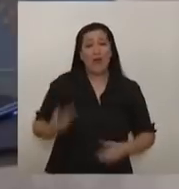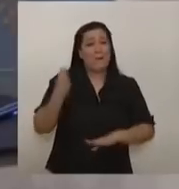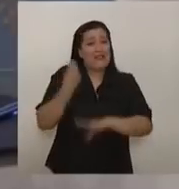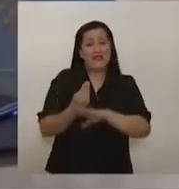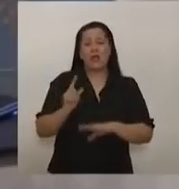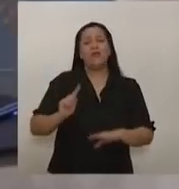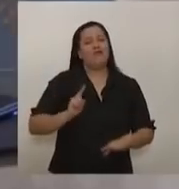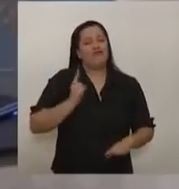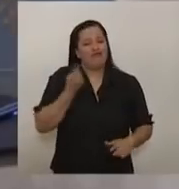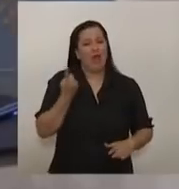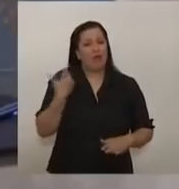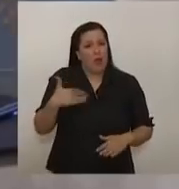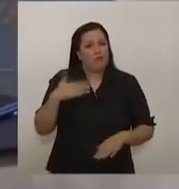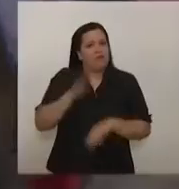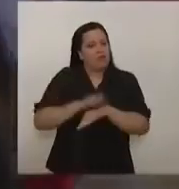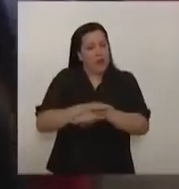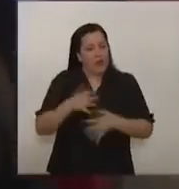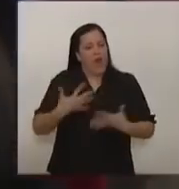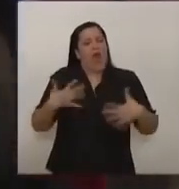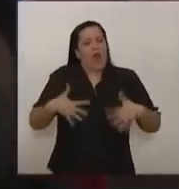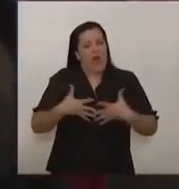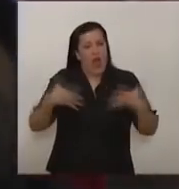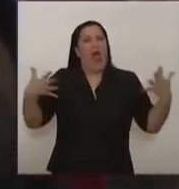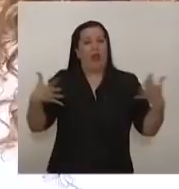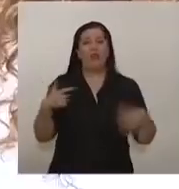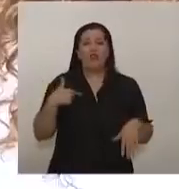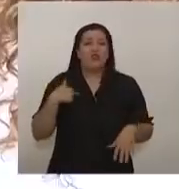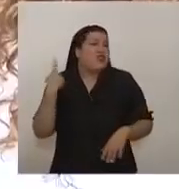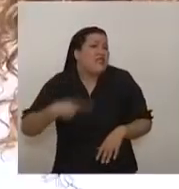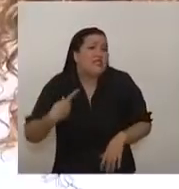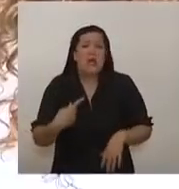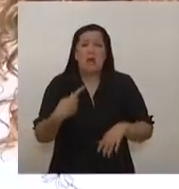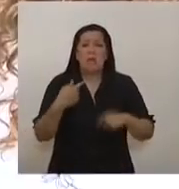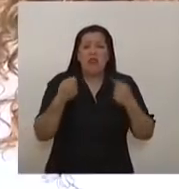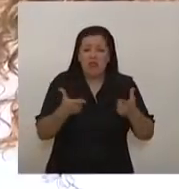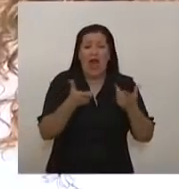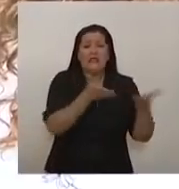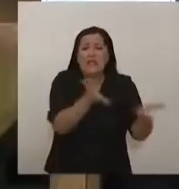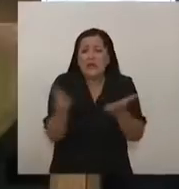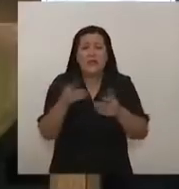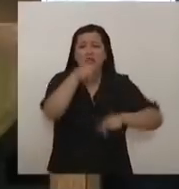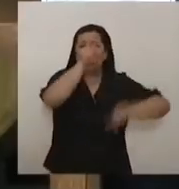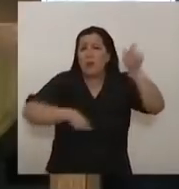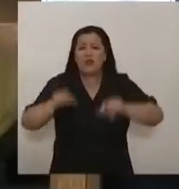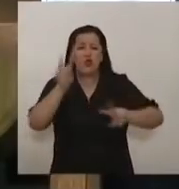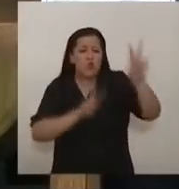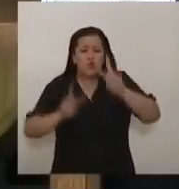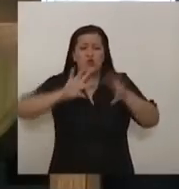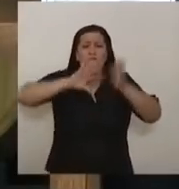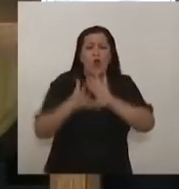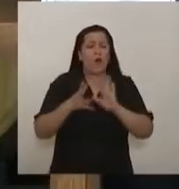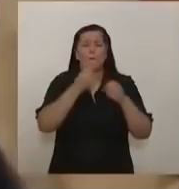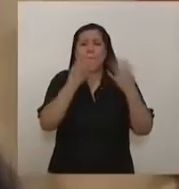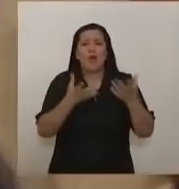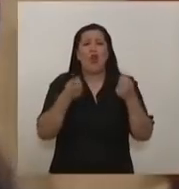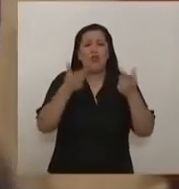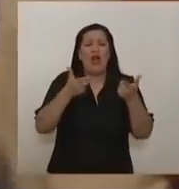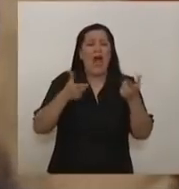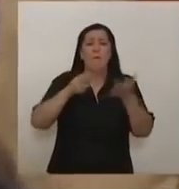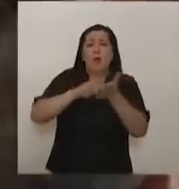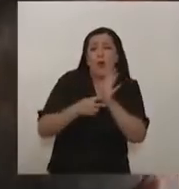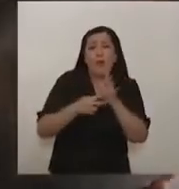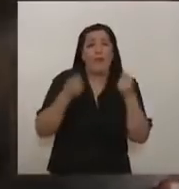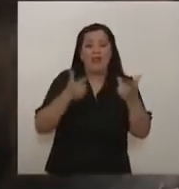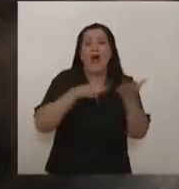y una responsabilidad inmensa. E intenté en todo momento estar al servicio de todos, buscando la mejor manera de resolver nuestros